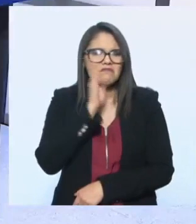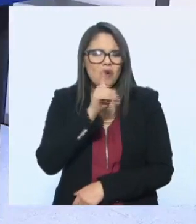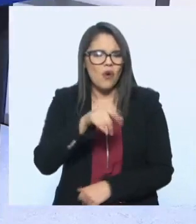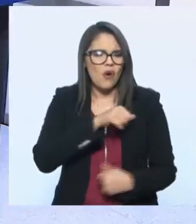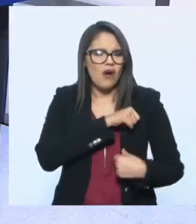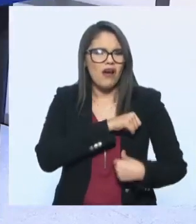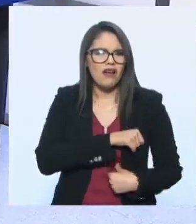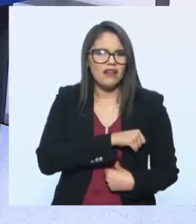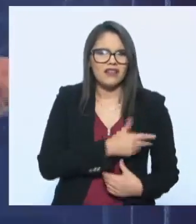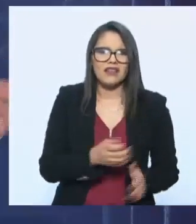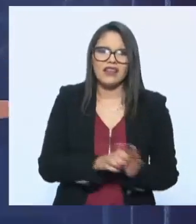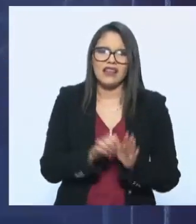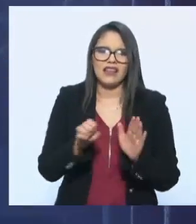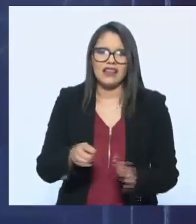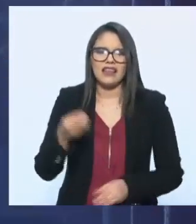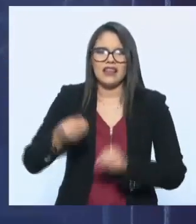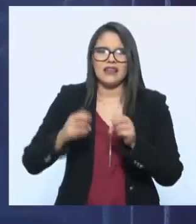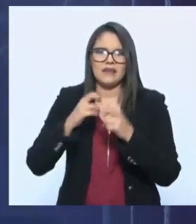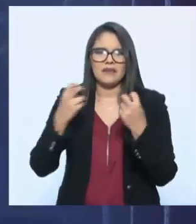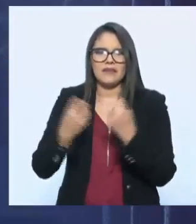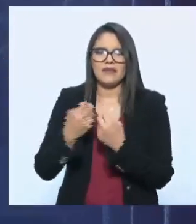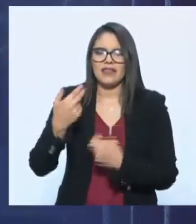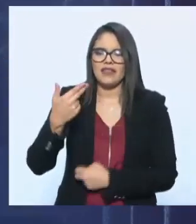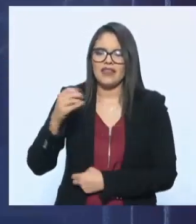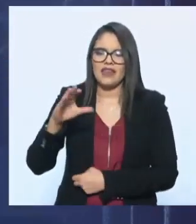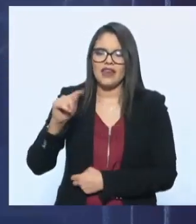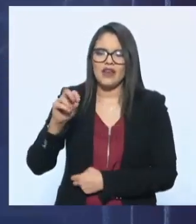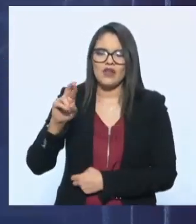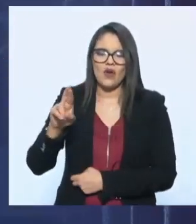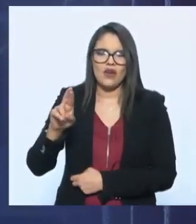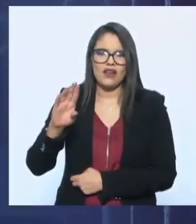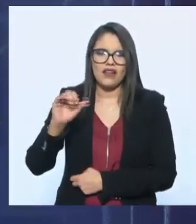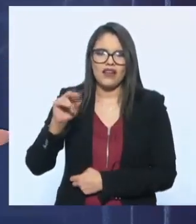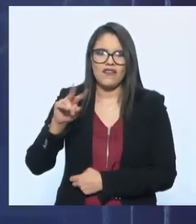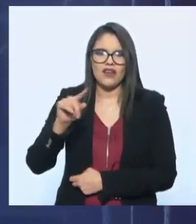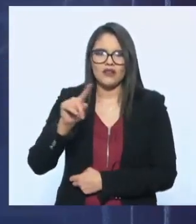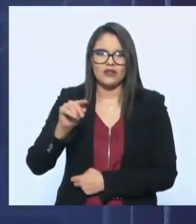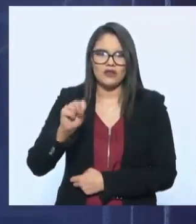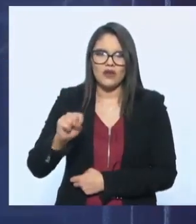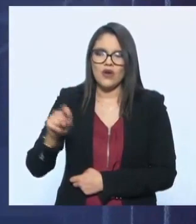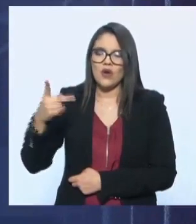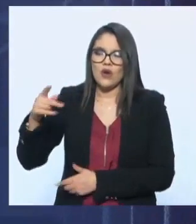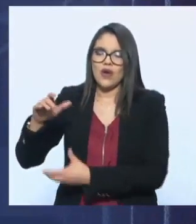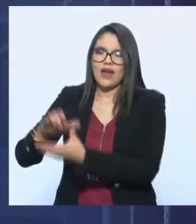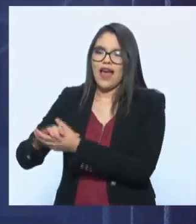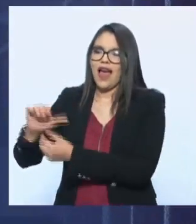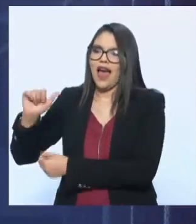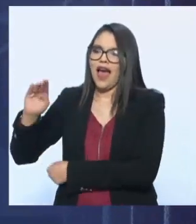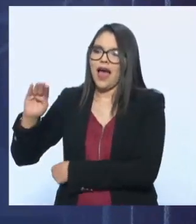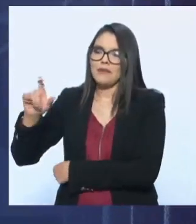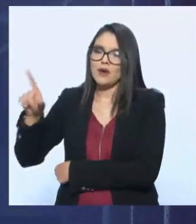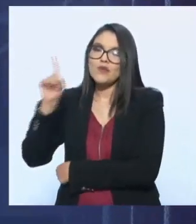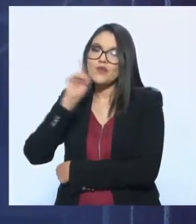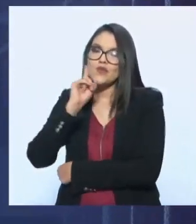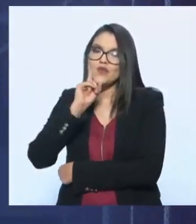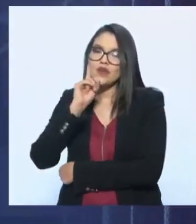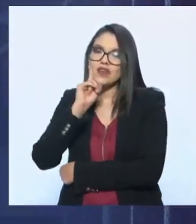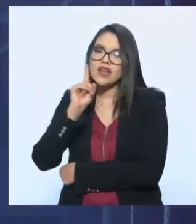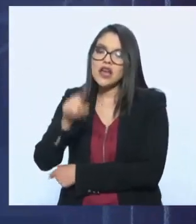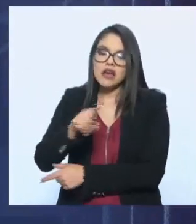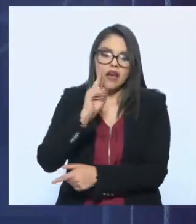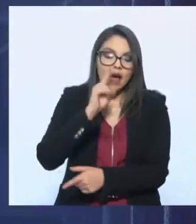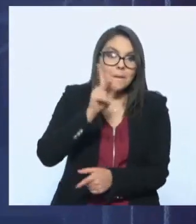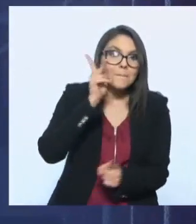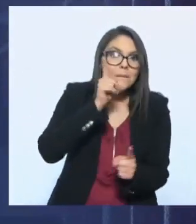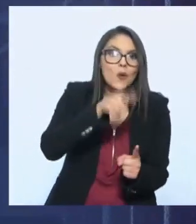este señor primero, ¿no? El magistrado Héctor deja libre al esposo de Abril, ya se había comprobado que el señor sí